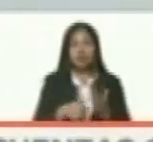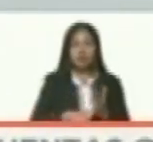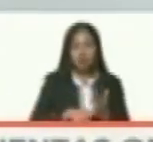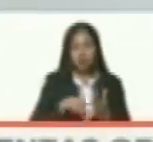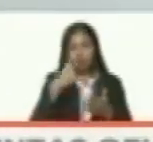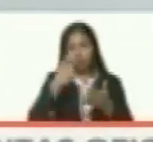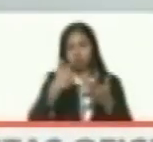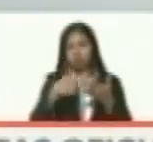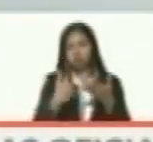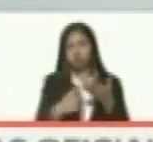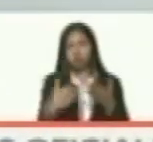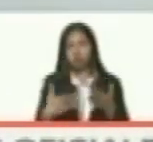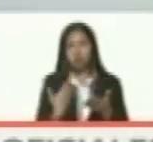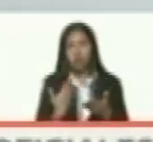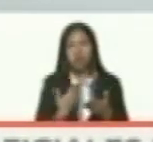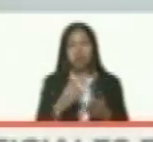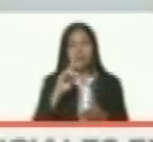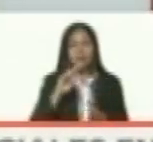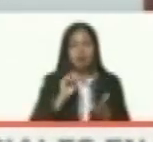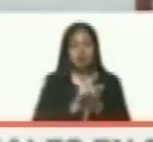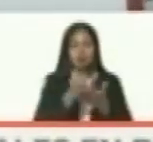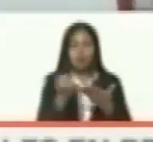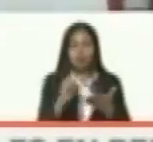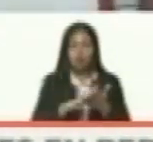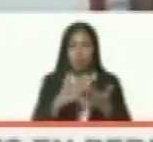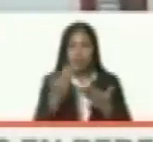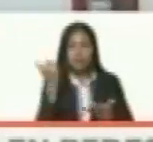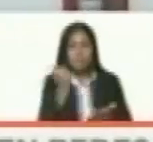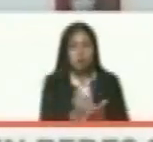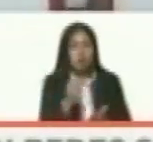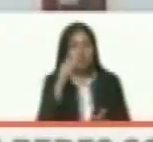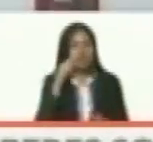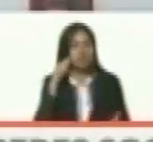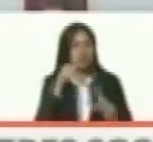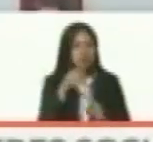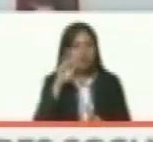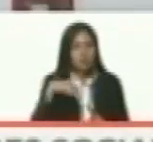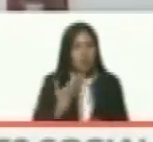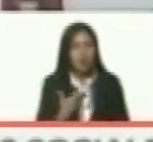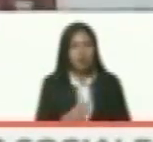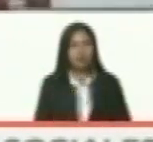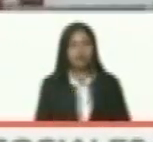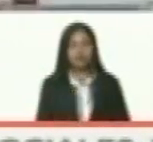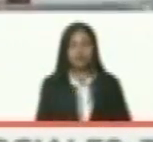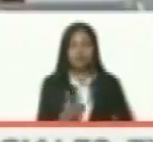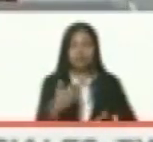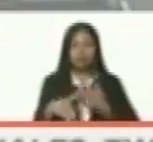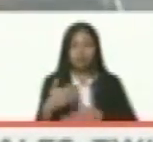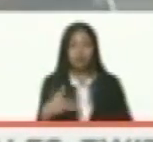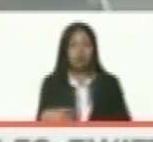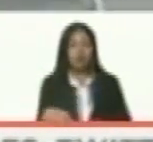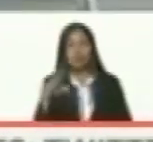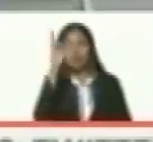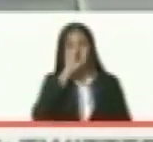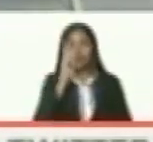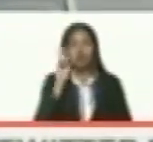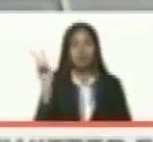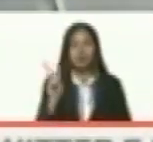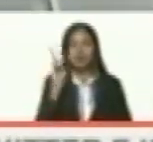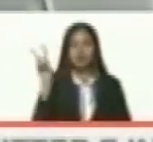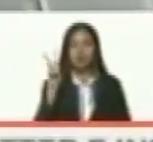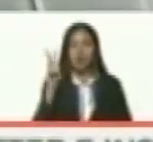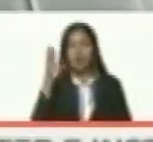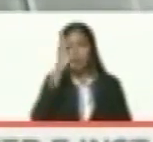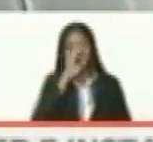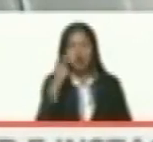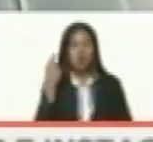cédula, su pasaporte, aquí mismo, directo. Van a tener el servicio del Banco de Venezuela, del Banco